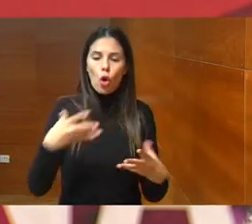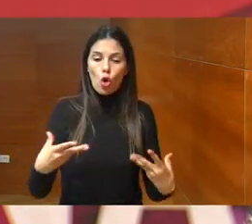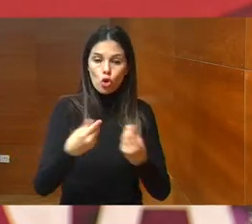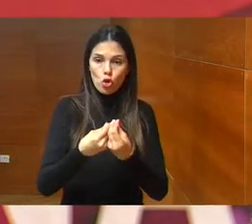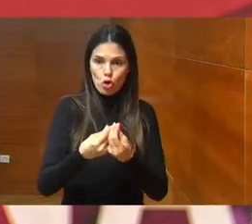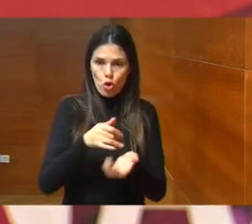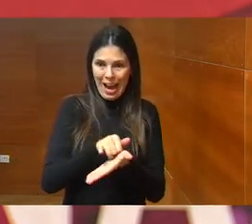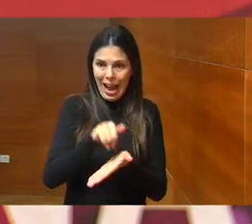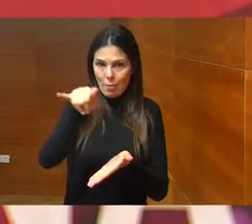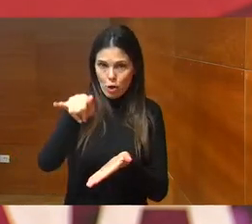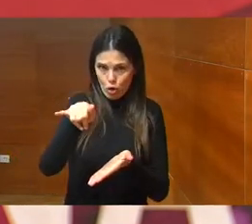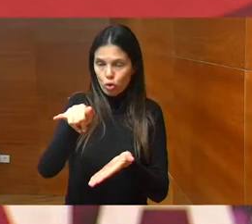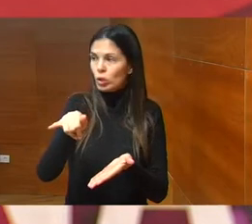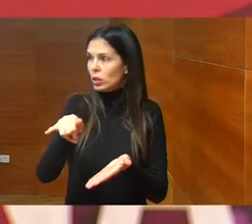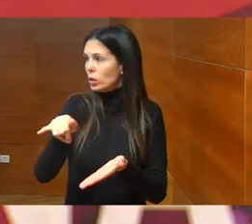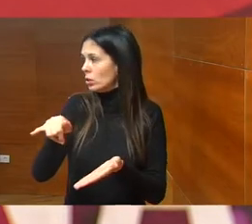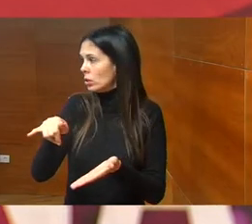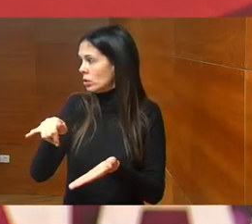pero